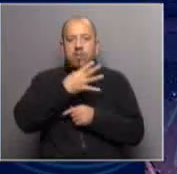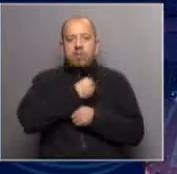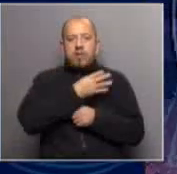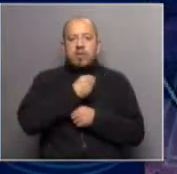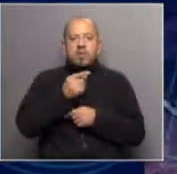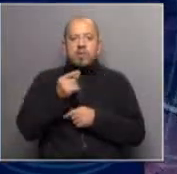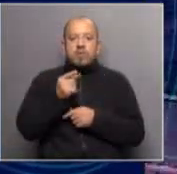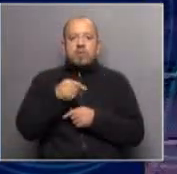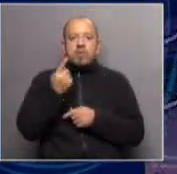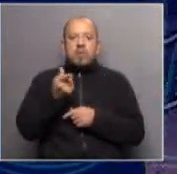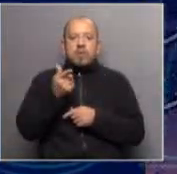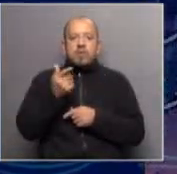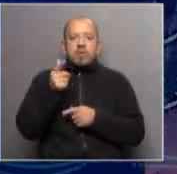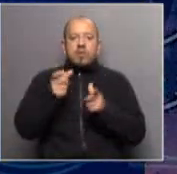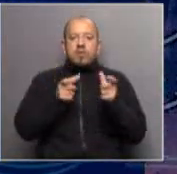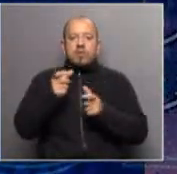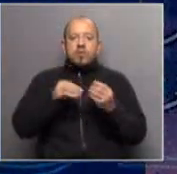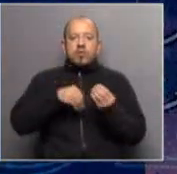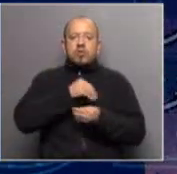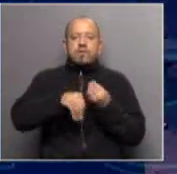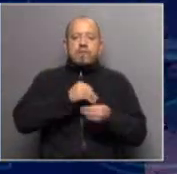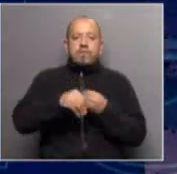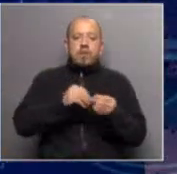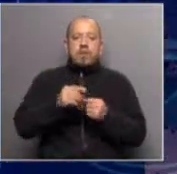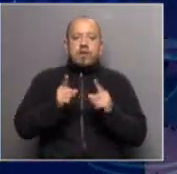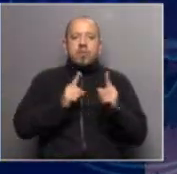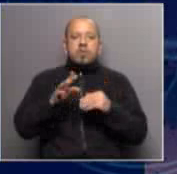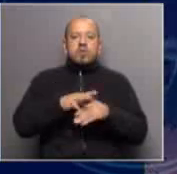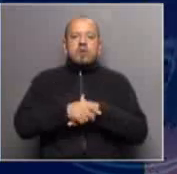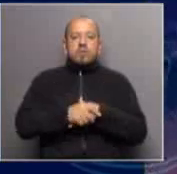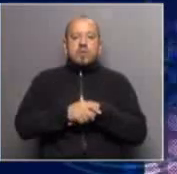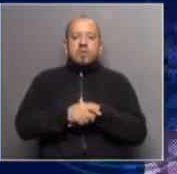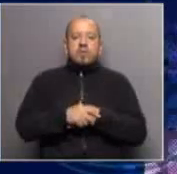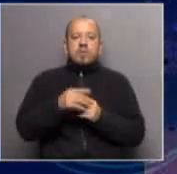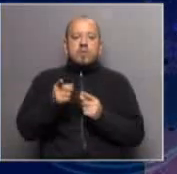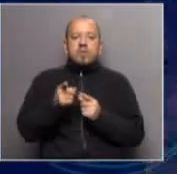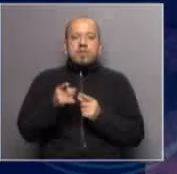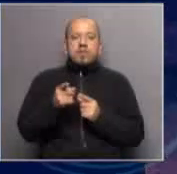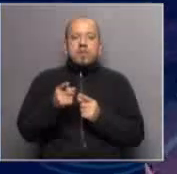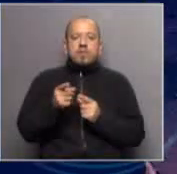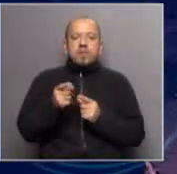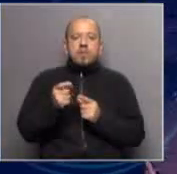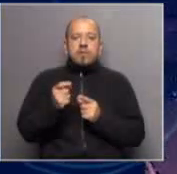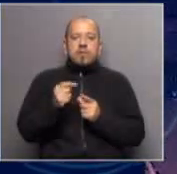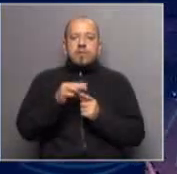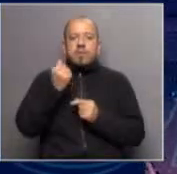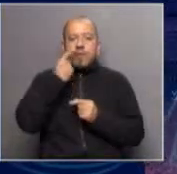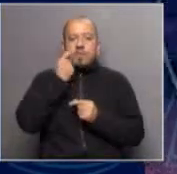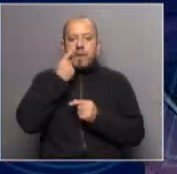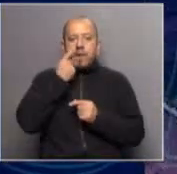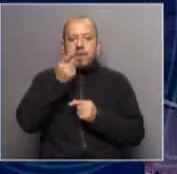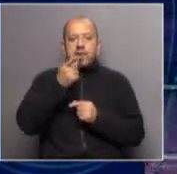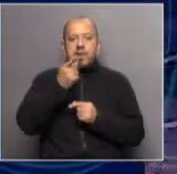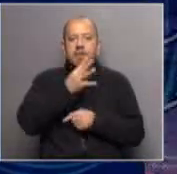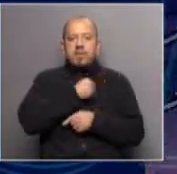personas son nuestra familia, algunos amigos, ahí está mi padre ahí atrás de blanco,